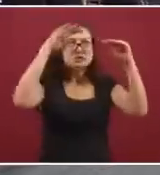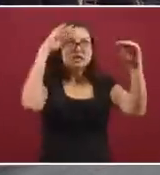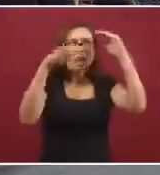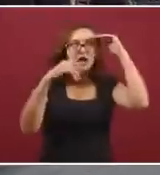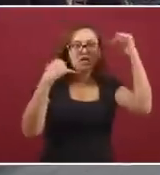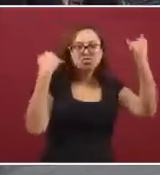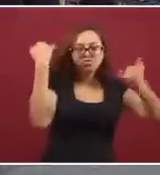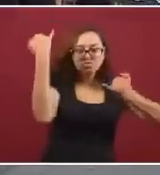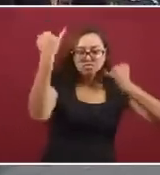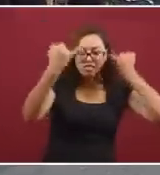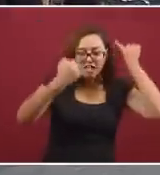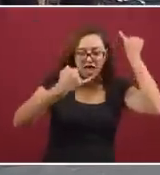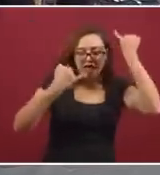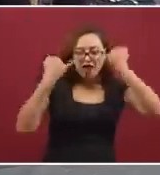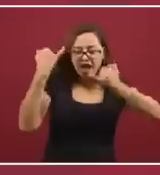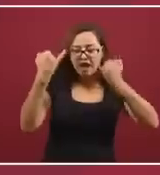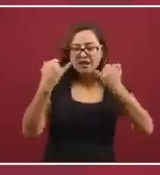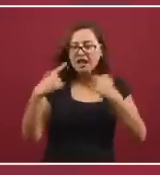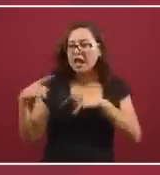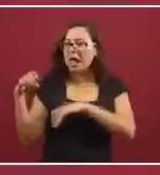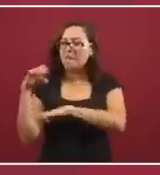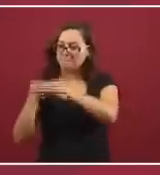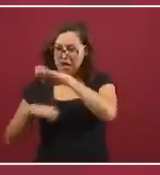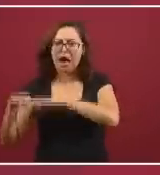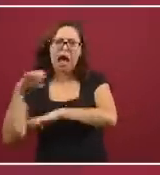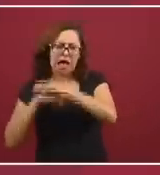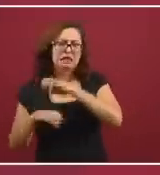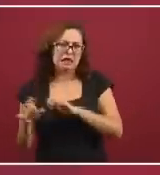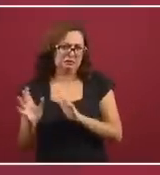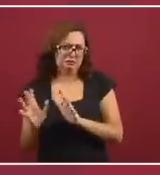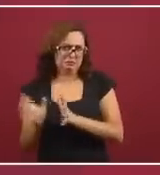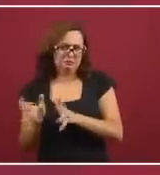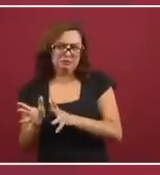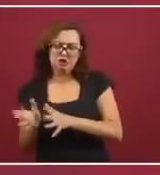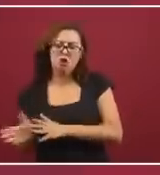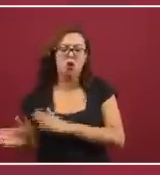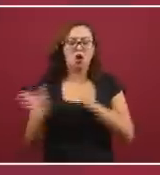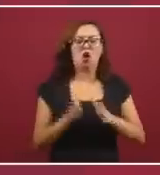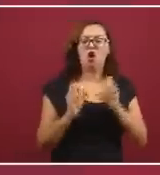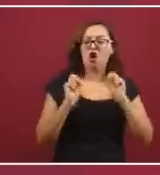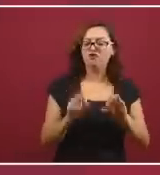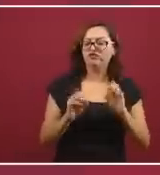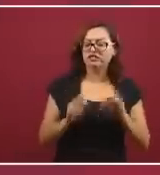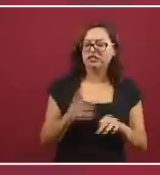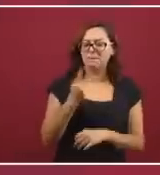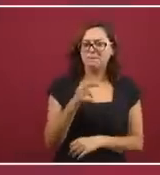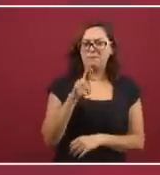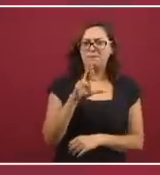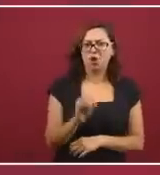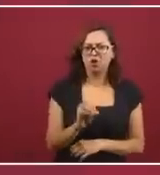en paralelo a las embajadas qué hacen los embajadores